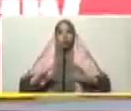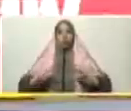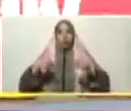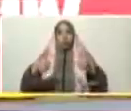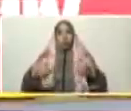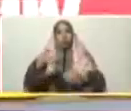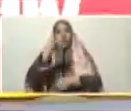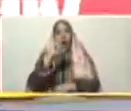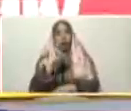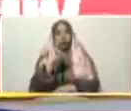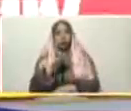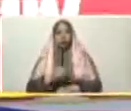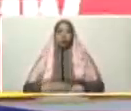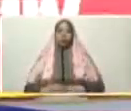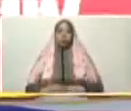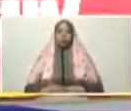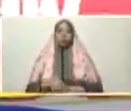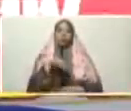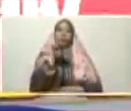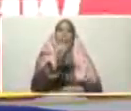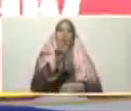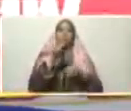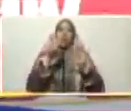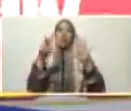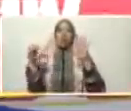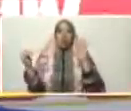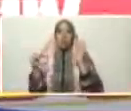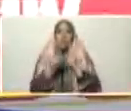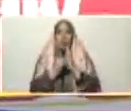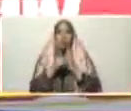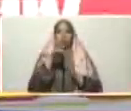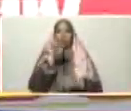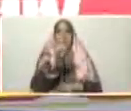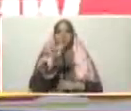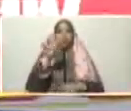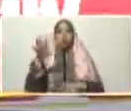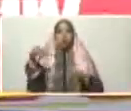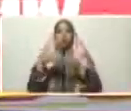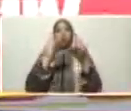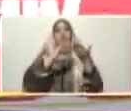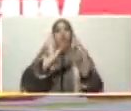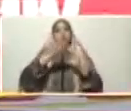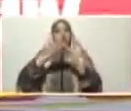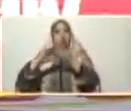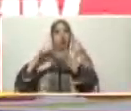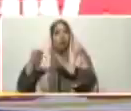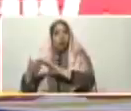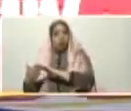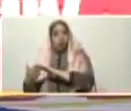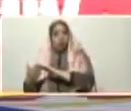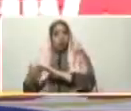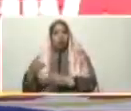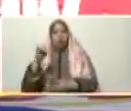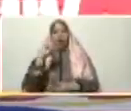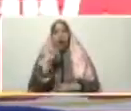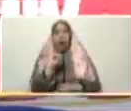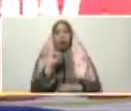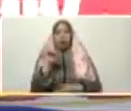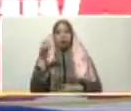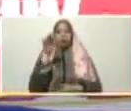tenemos 48 mil 436 comunidades y allí tenemos